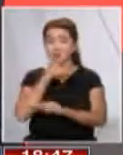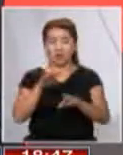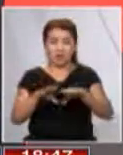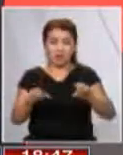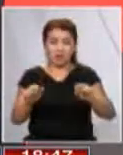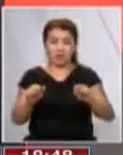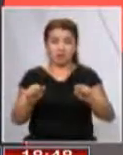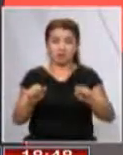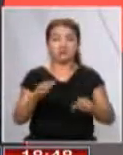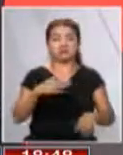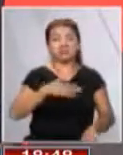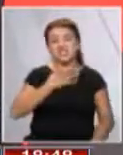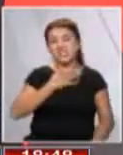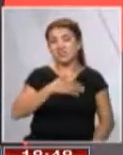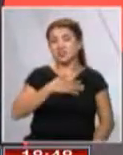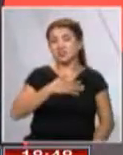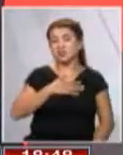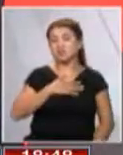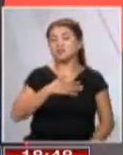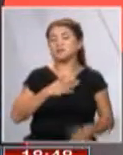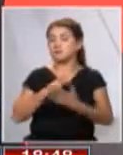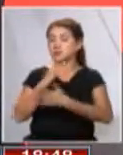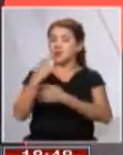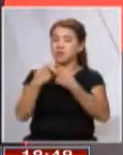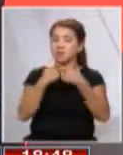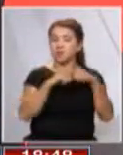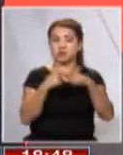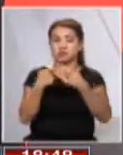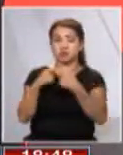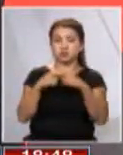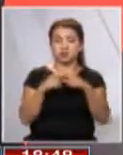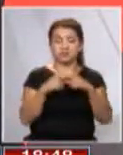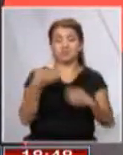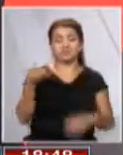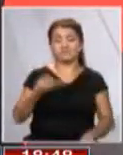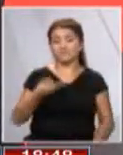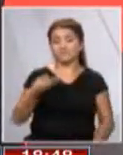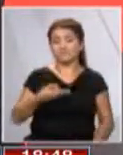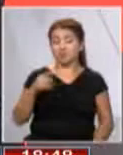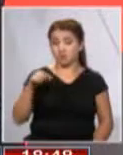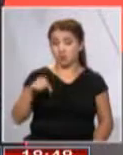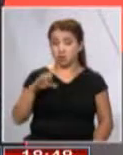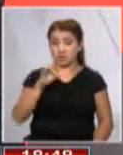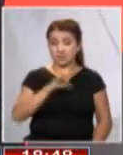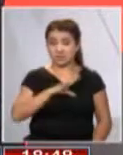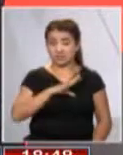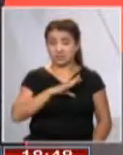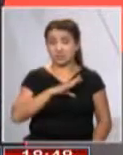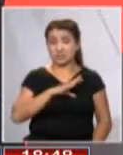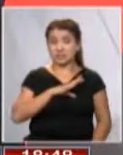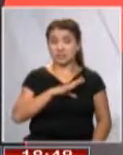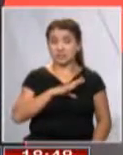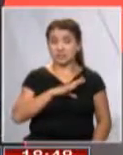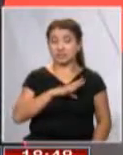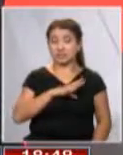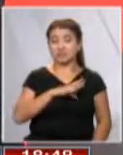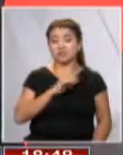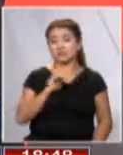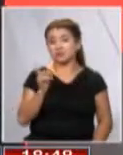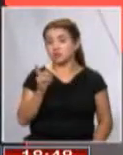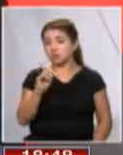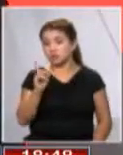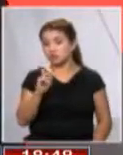que siento que se va a venir una discusión donde efectivamente hoy día en chile no se está